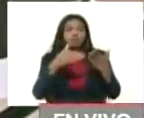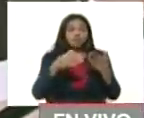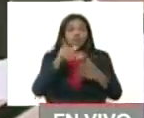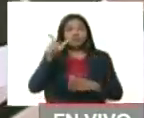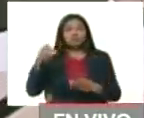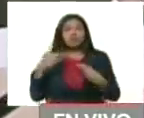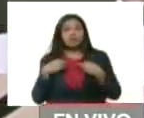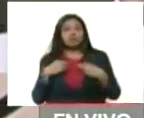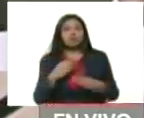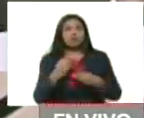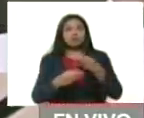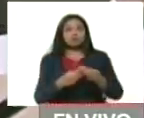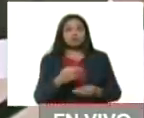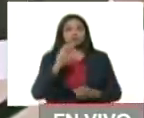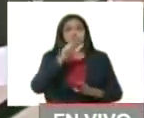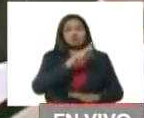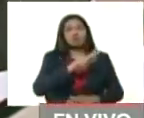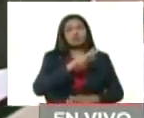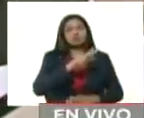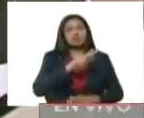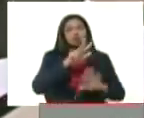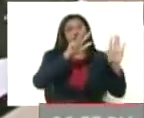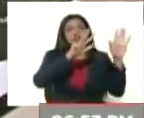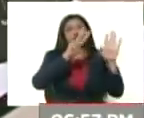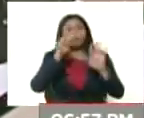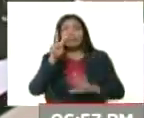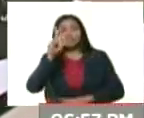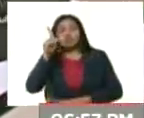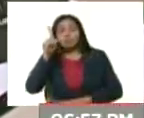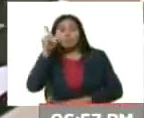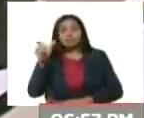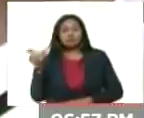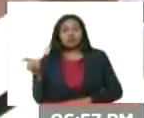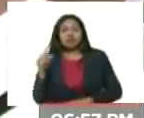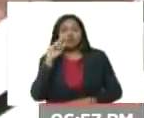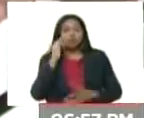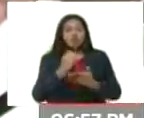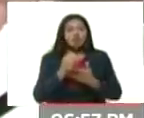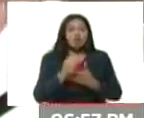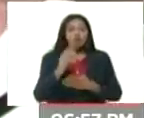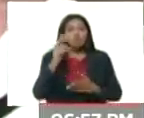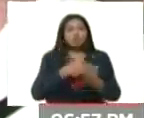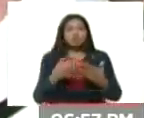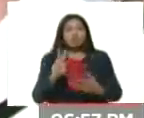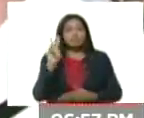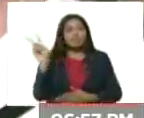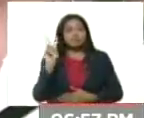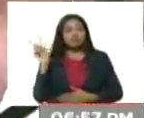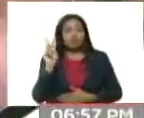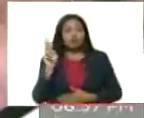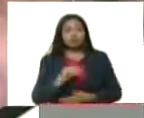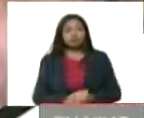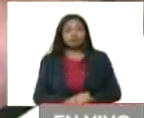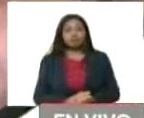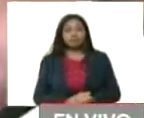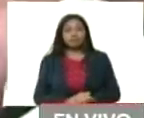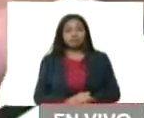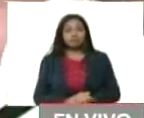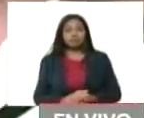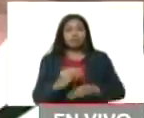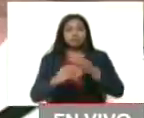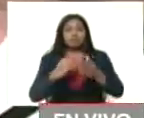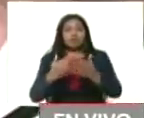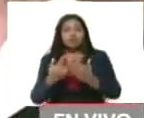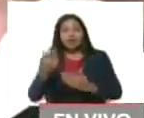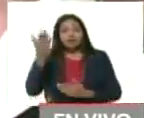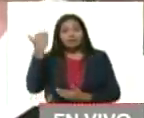ha realizado 821 pruebas por millón de habitantes. Venezuela ha realizado a la fecha